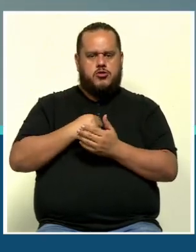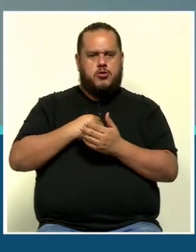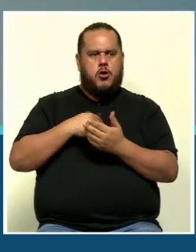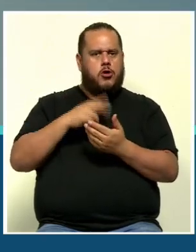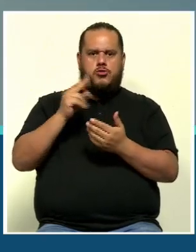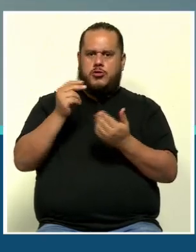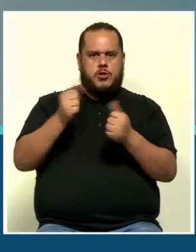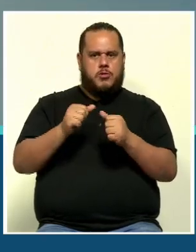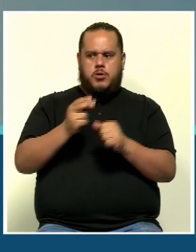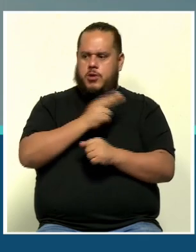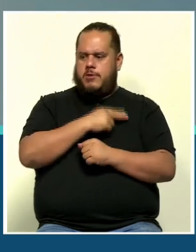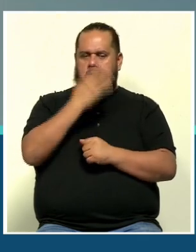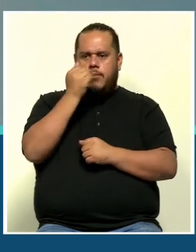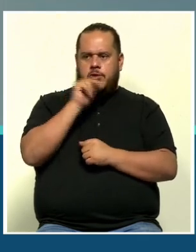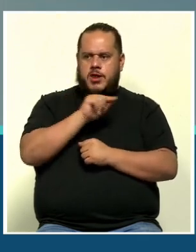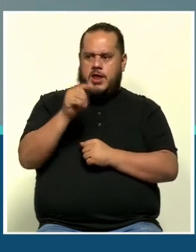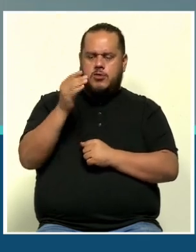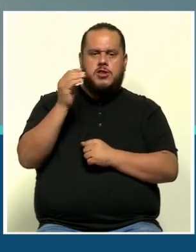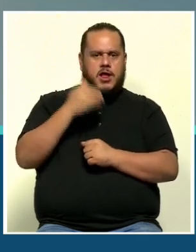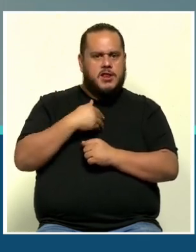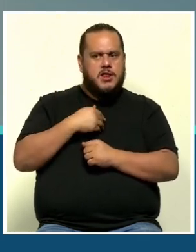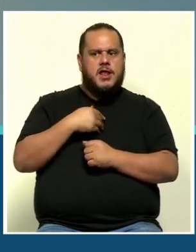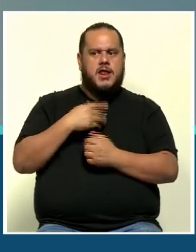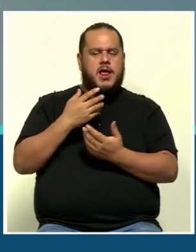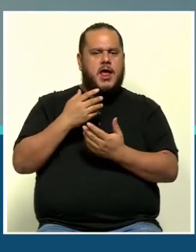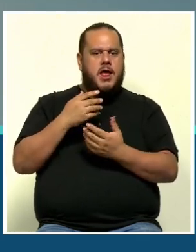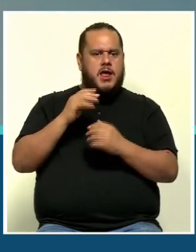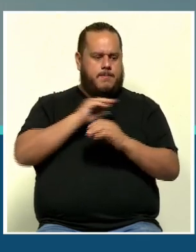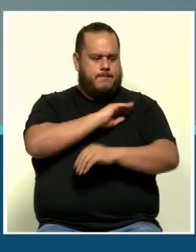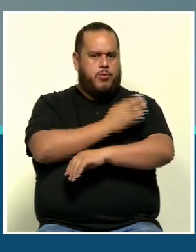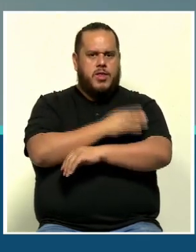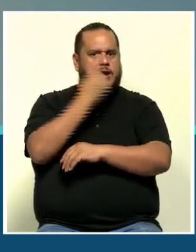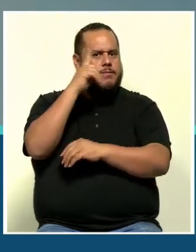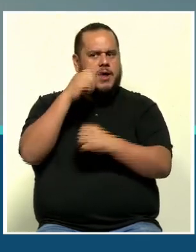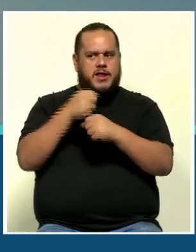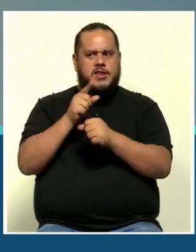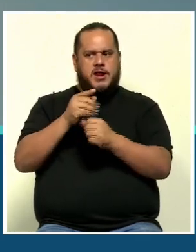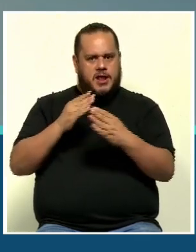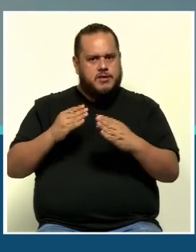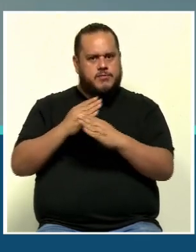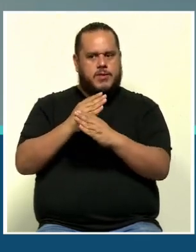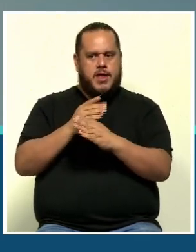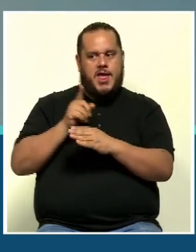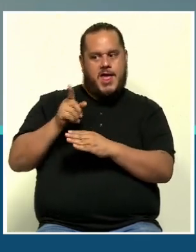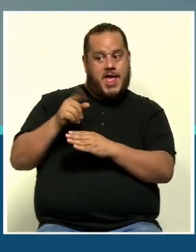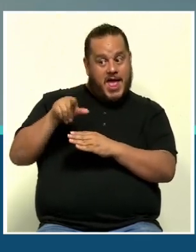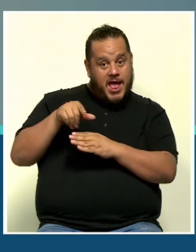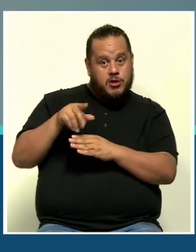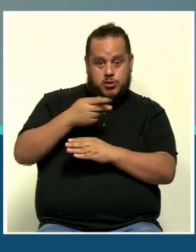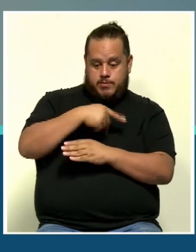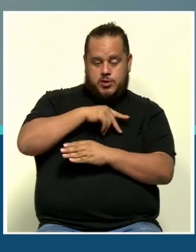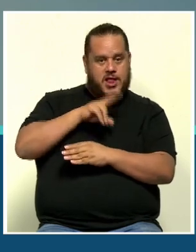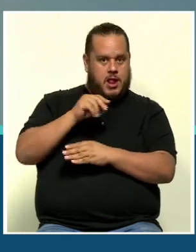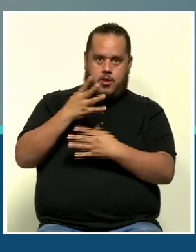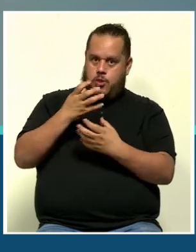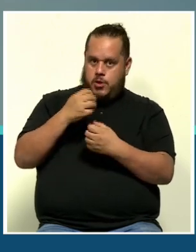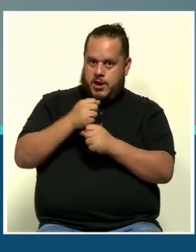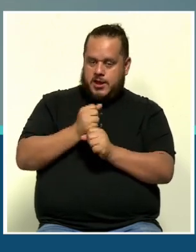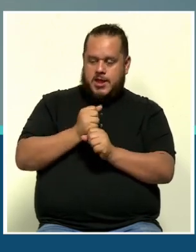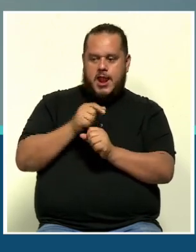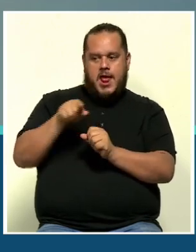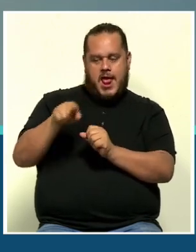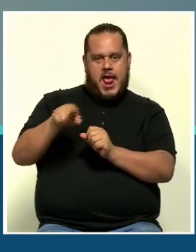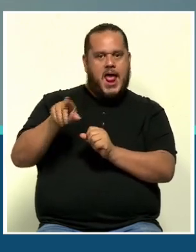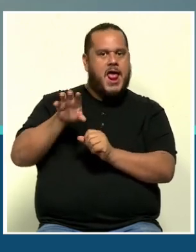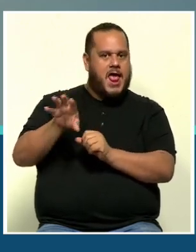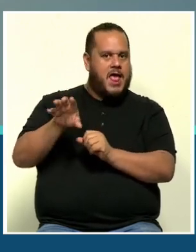porque ellos sí tienen potestades para hacer esa trazabilidad. Que no lo quieran hacer, eso es un tema, pero nosotros a nivel de